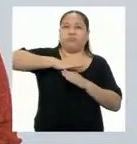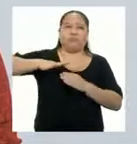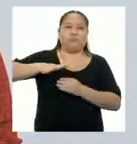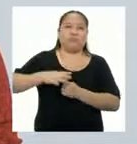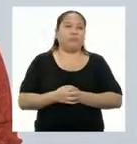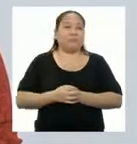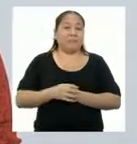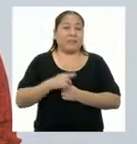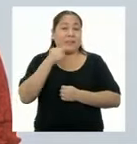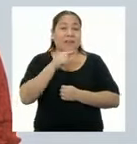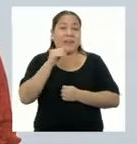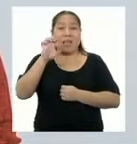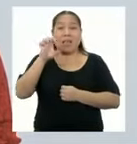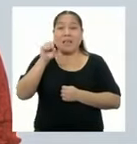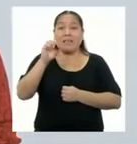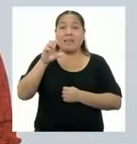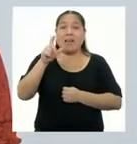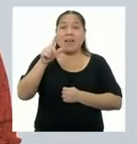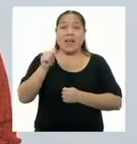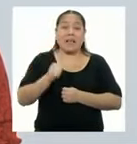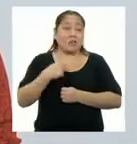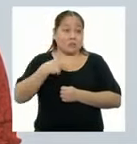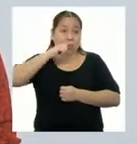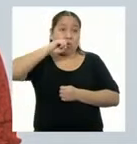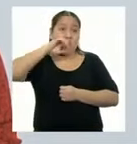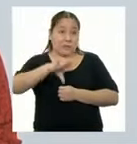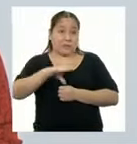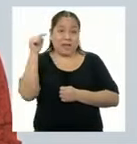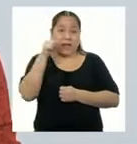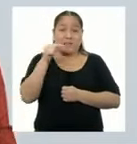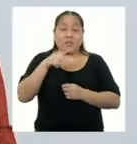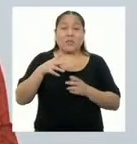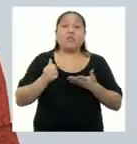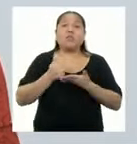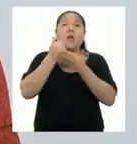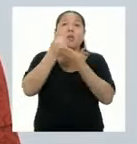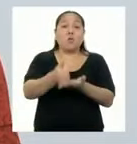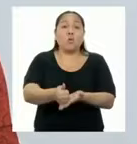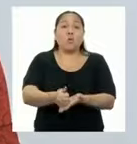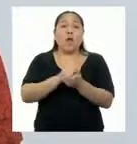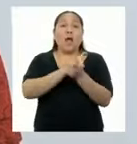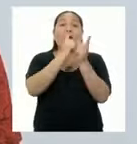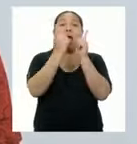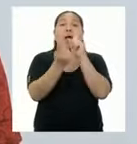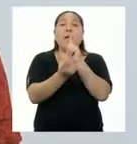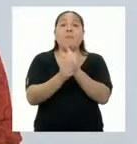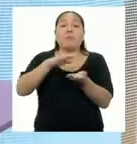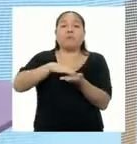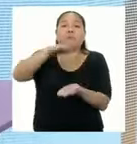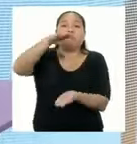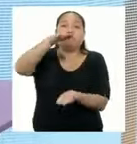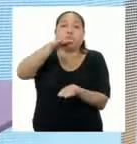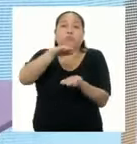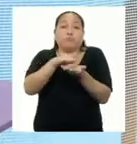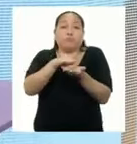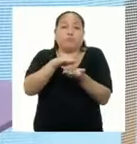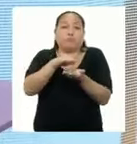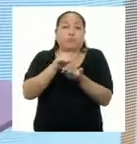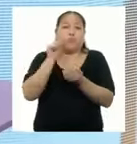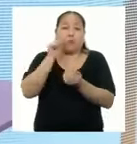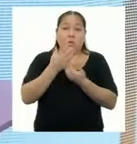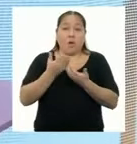de la escala, lo que puedo decir es que esta es la que nos permite cambiar el tamaño de un objeto. O sea que